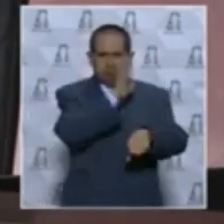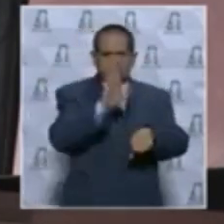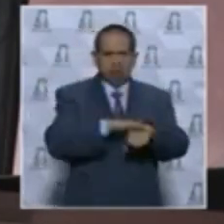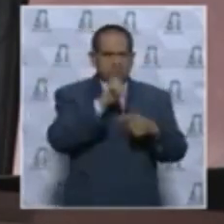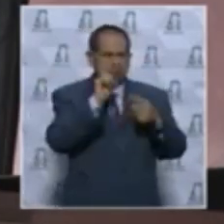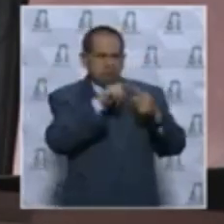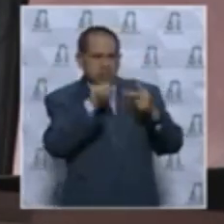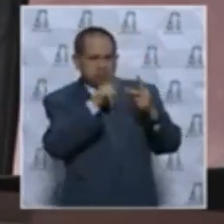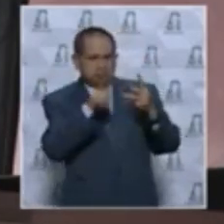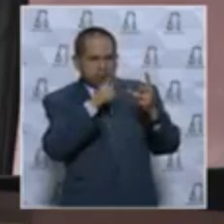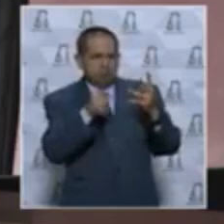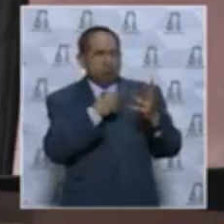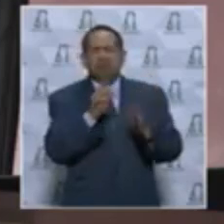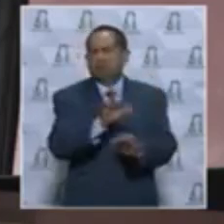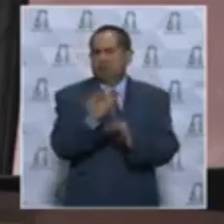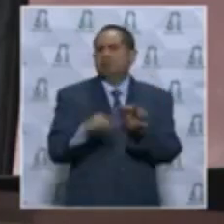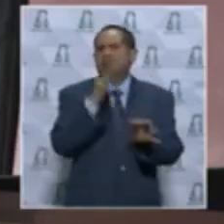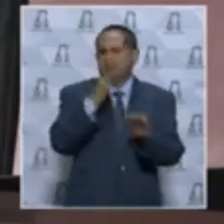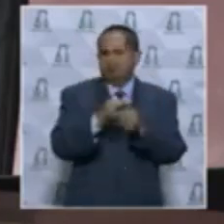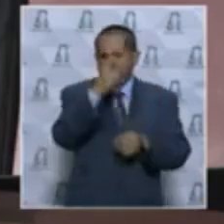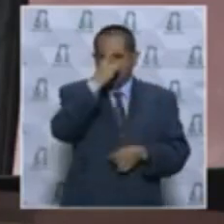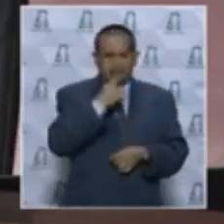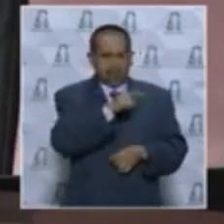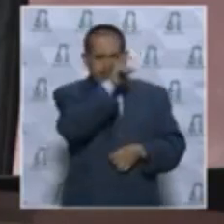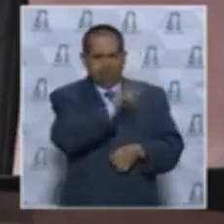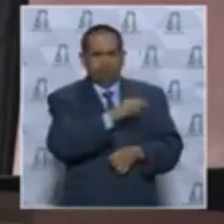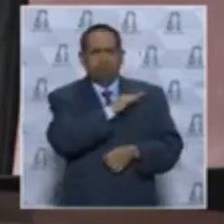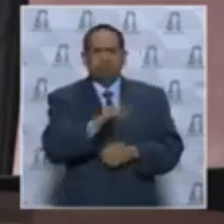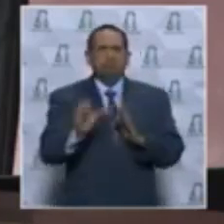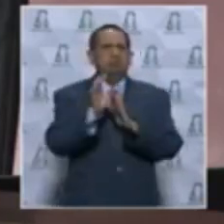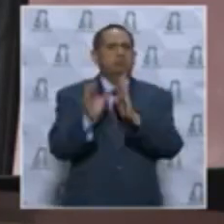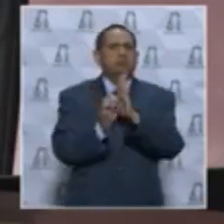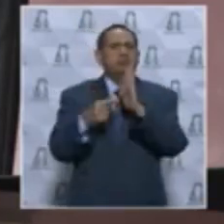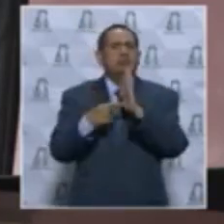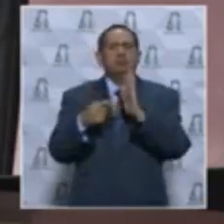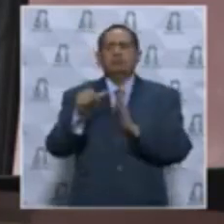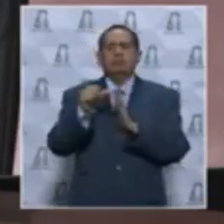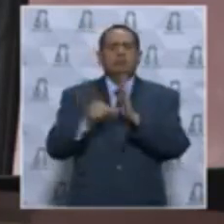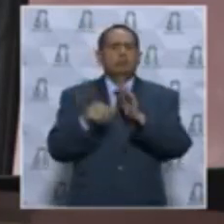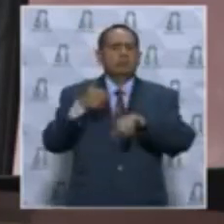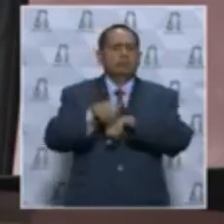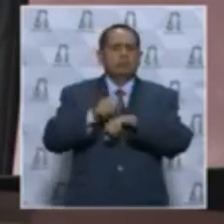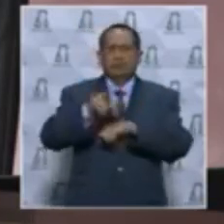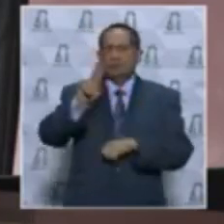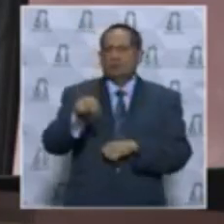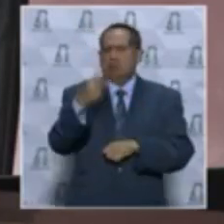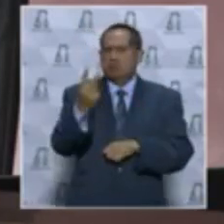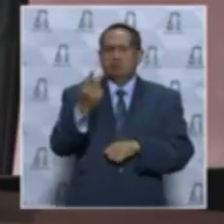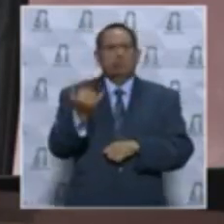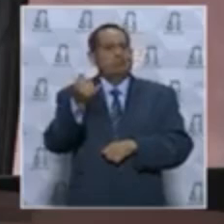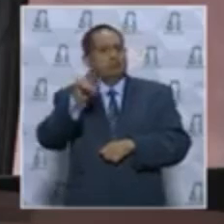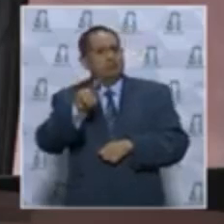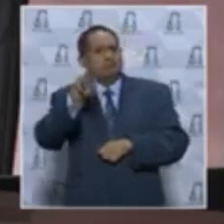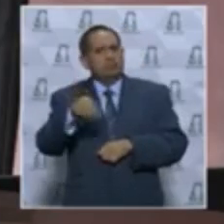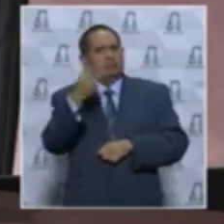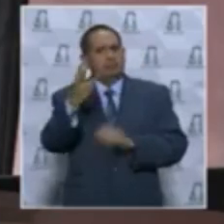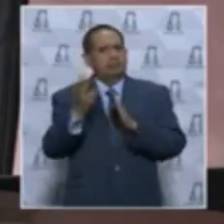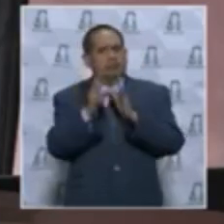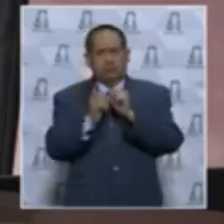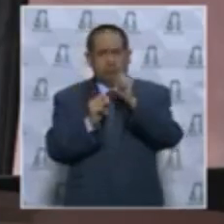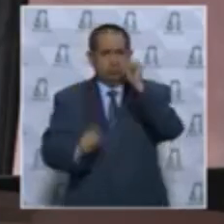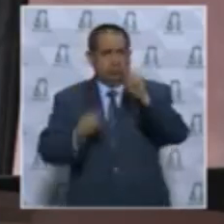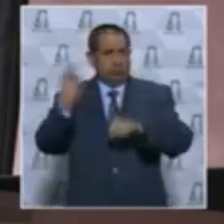los requisitos de elegibilidad establecidos en los artículos 82 y 83 de la constitución